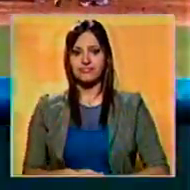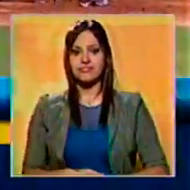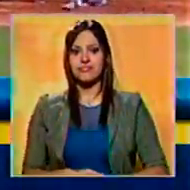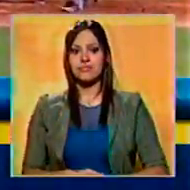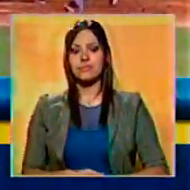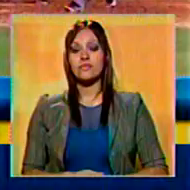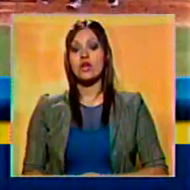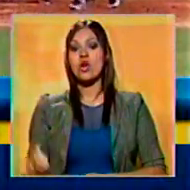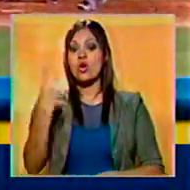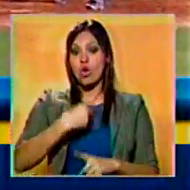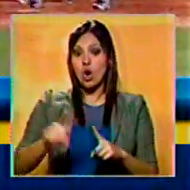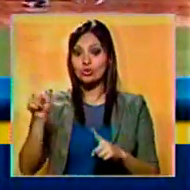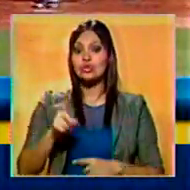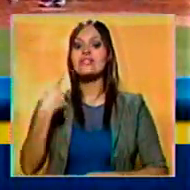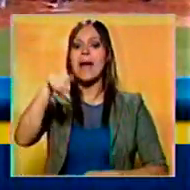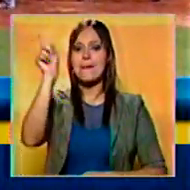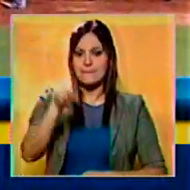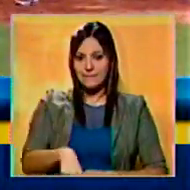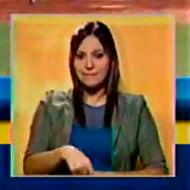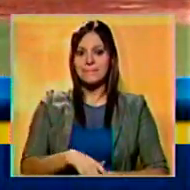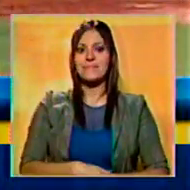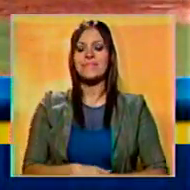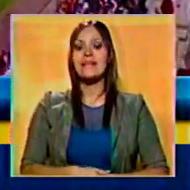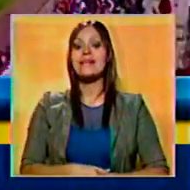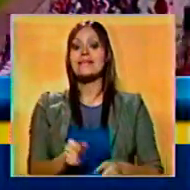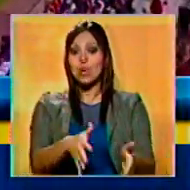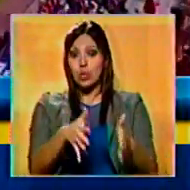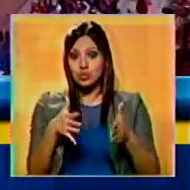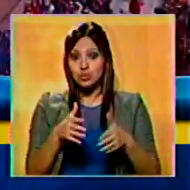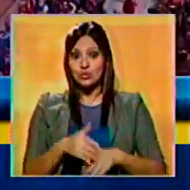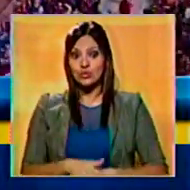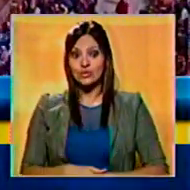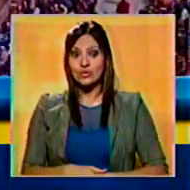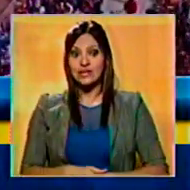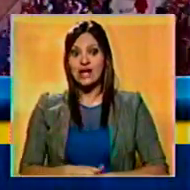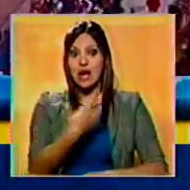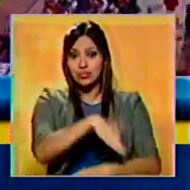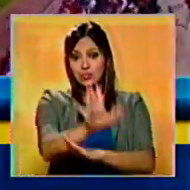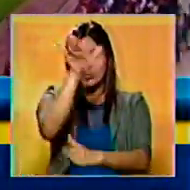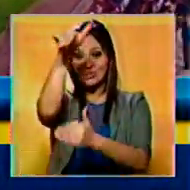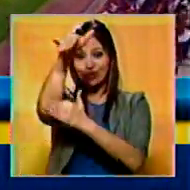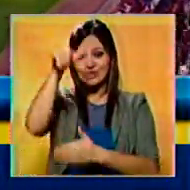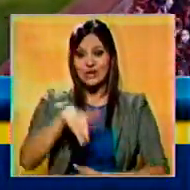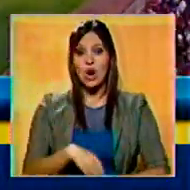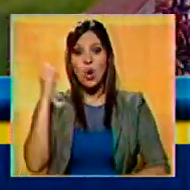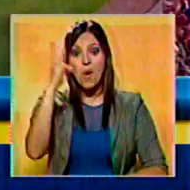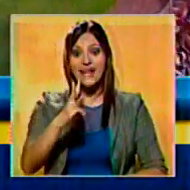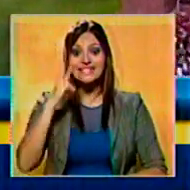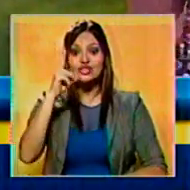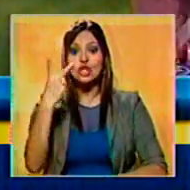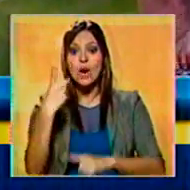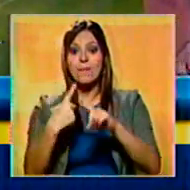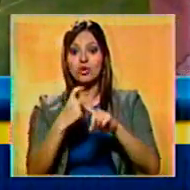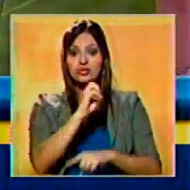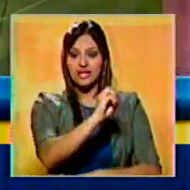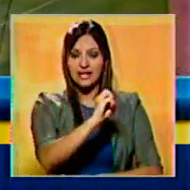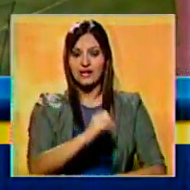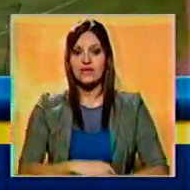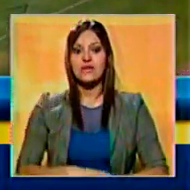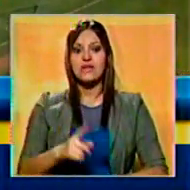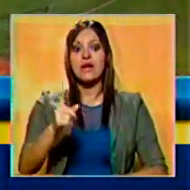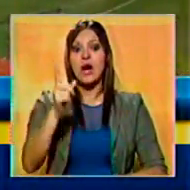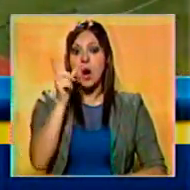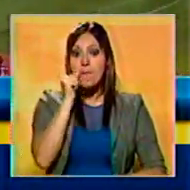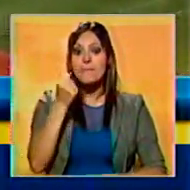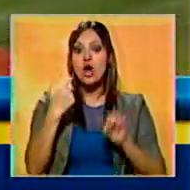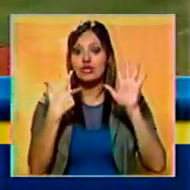su parte, Jesús Guzmán también la sacó en la victoria de los Astros de Houston sobre los Nacionales de Washington, 2-0. El criollo la botó en